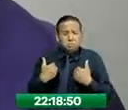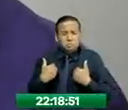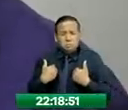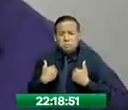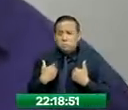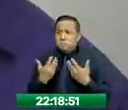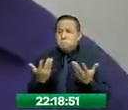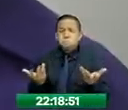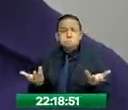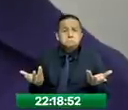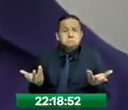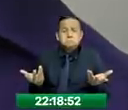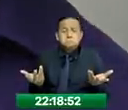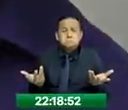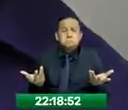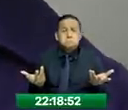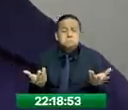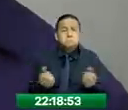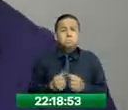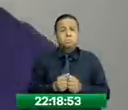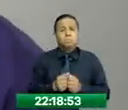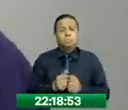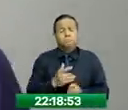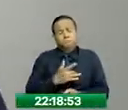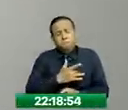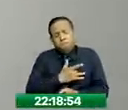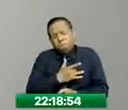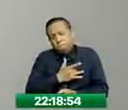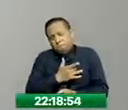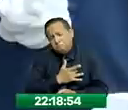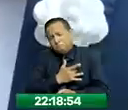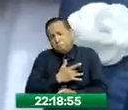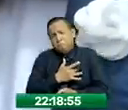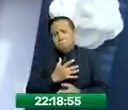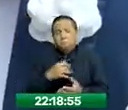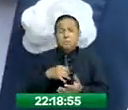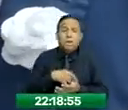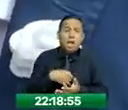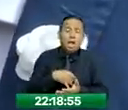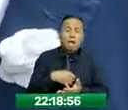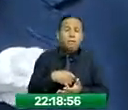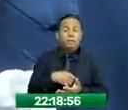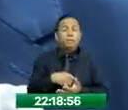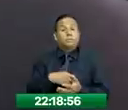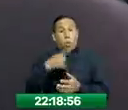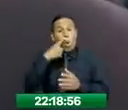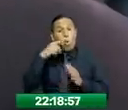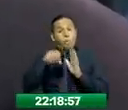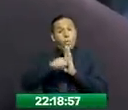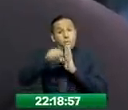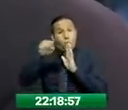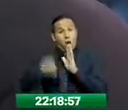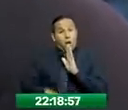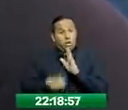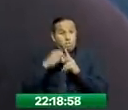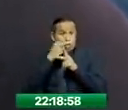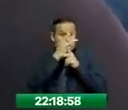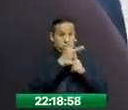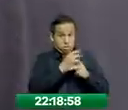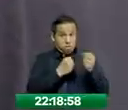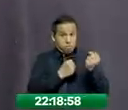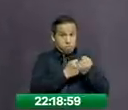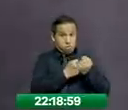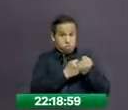muy bien y sentimos muy debilidad el abogado que lleva la defensa de los padres de emily